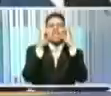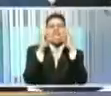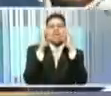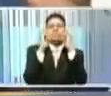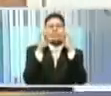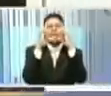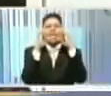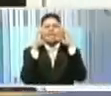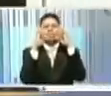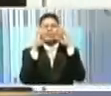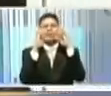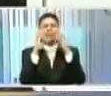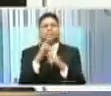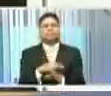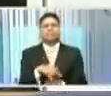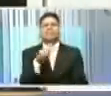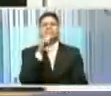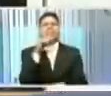Muy bien.